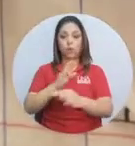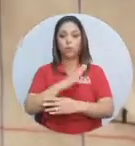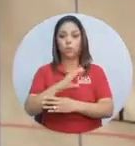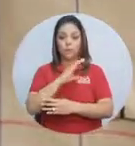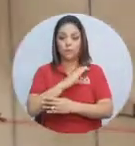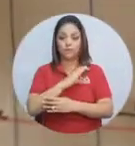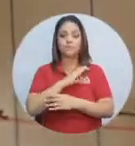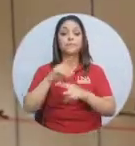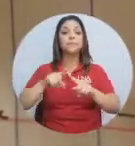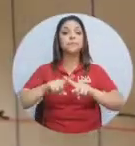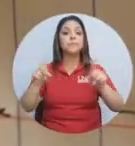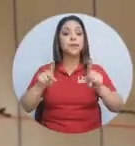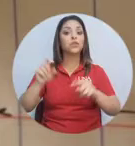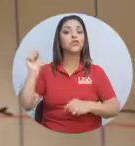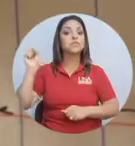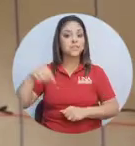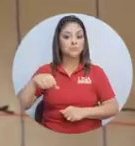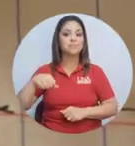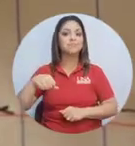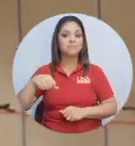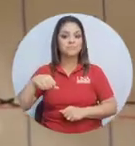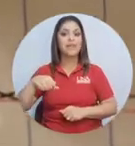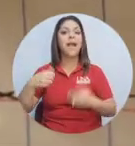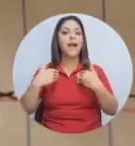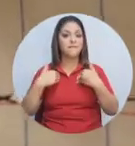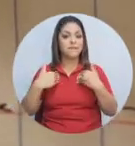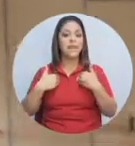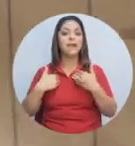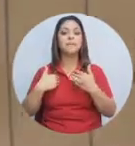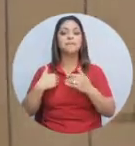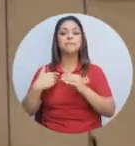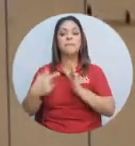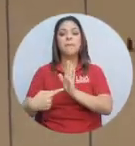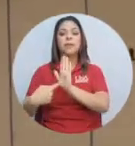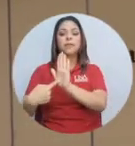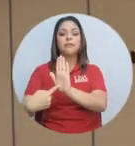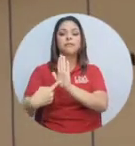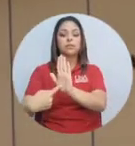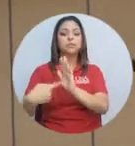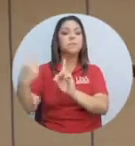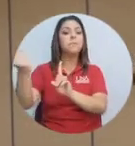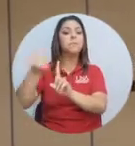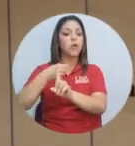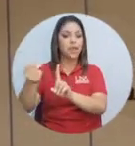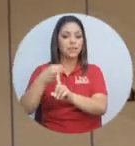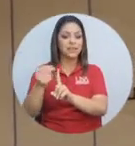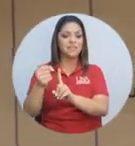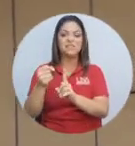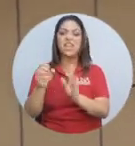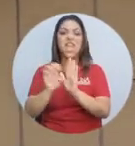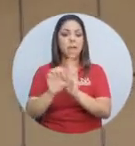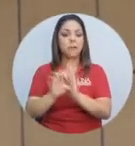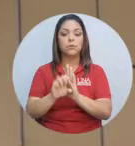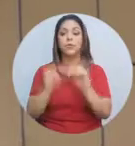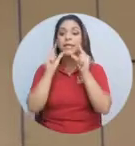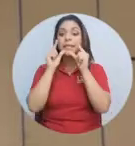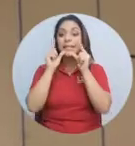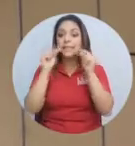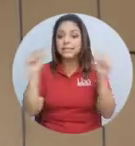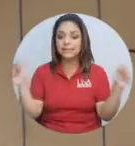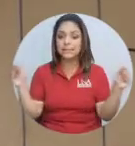conducta, pero sí una serie de manifestaciones violentas, es lo que les decía, como